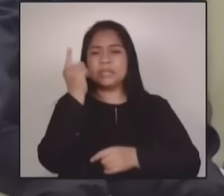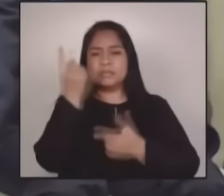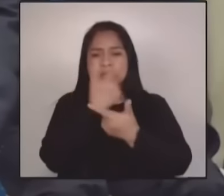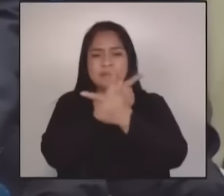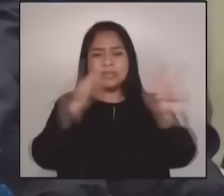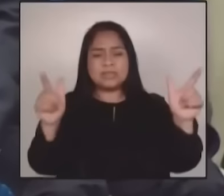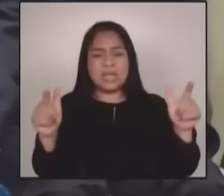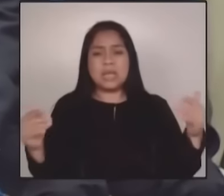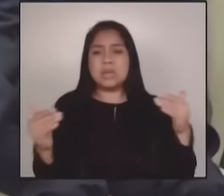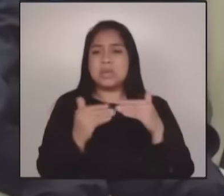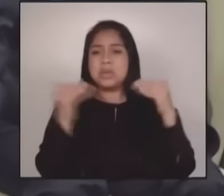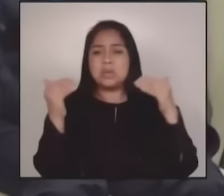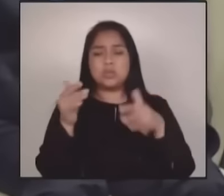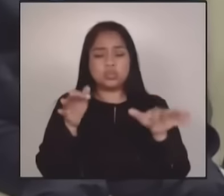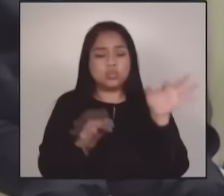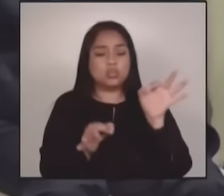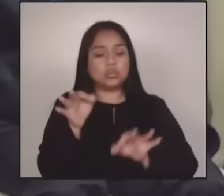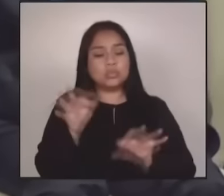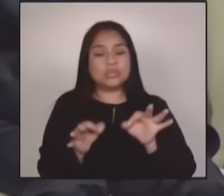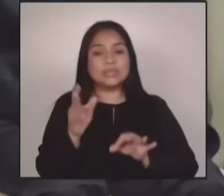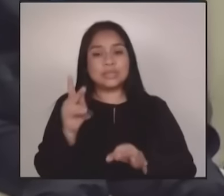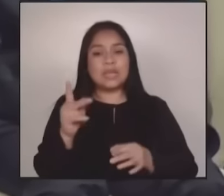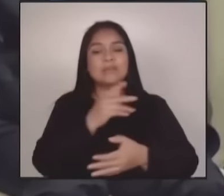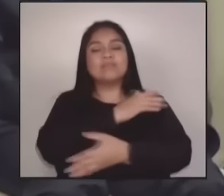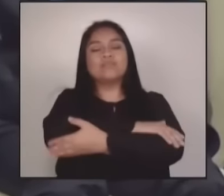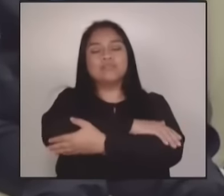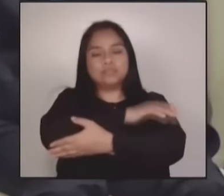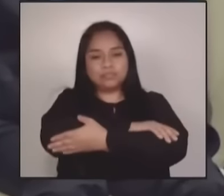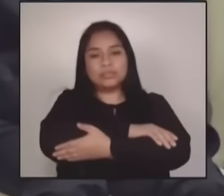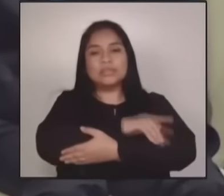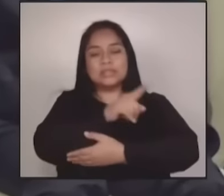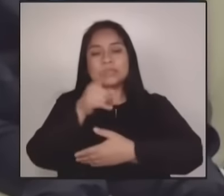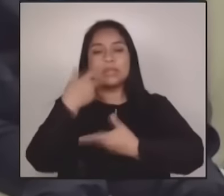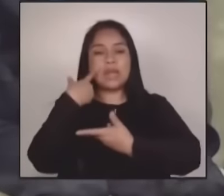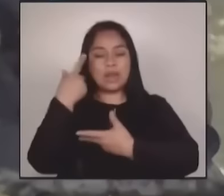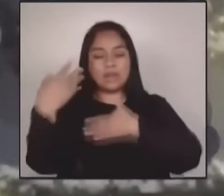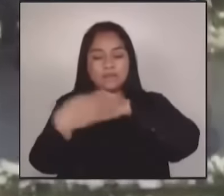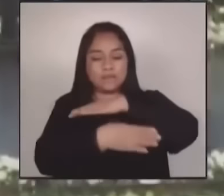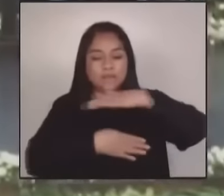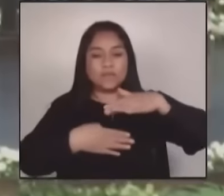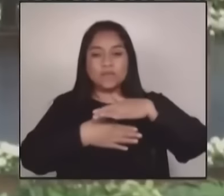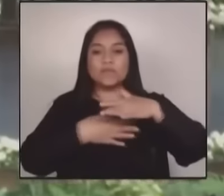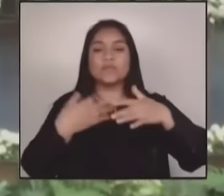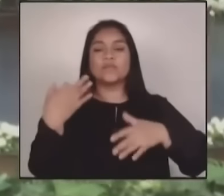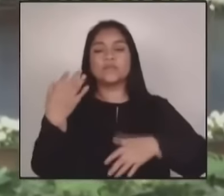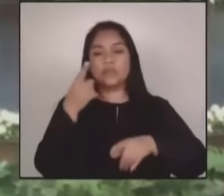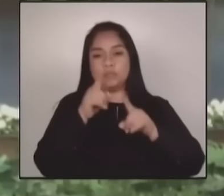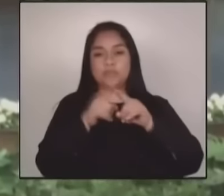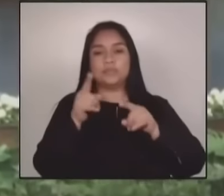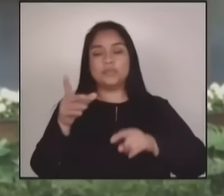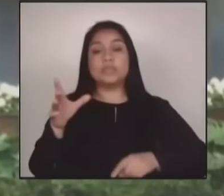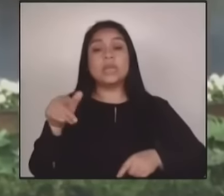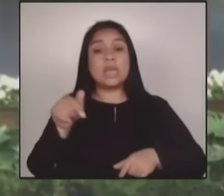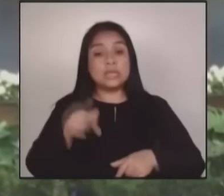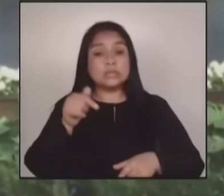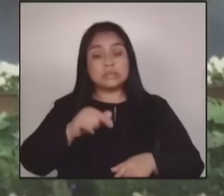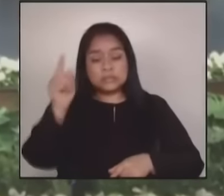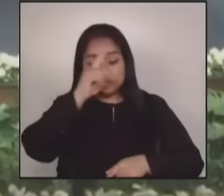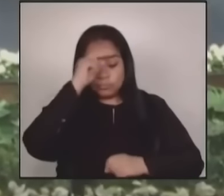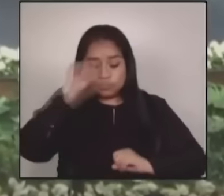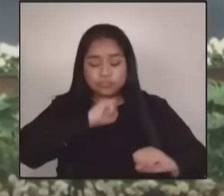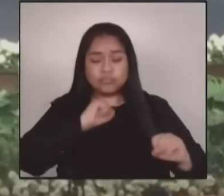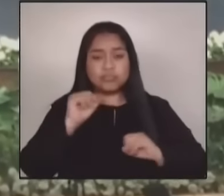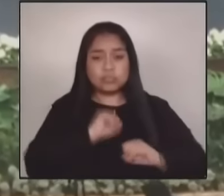equidad, de justicia y fraternidad en los que se fundamentan. Esta es la lucha que